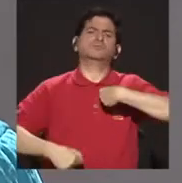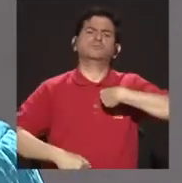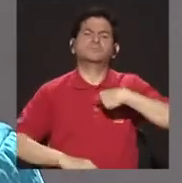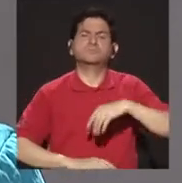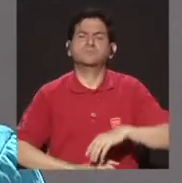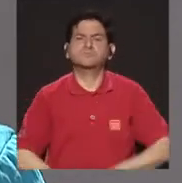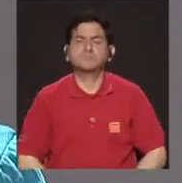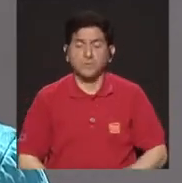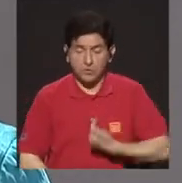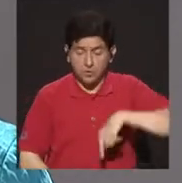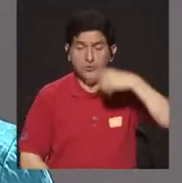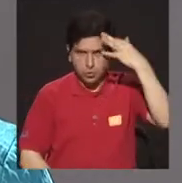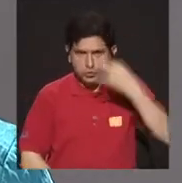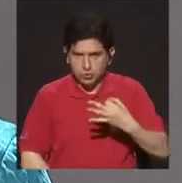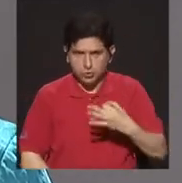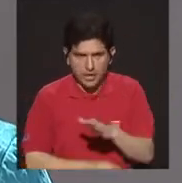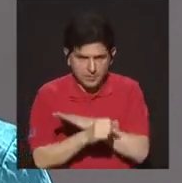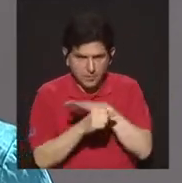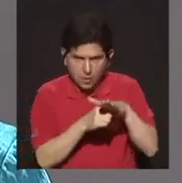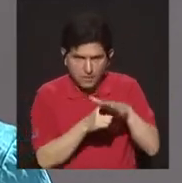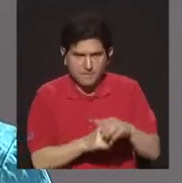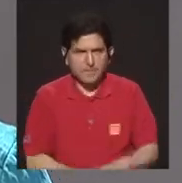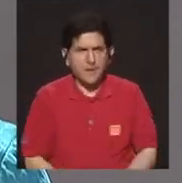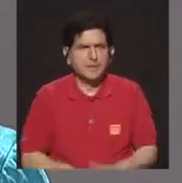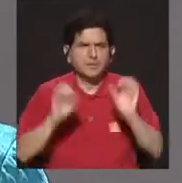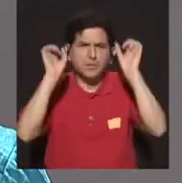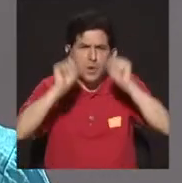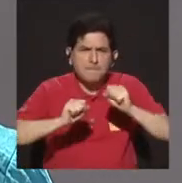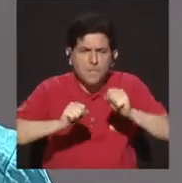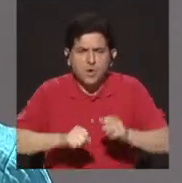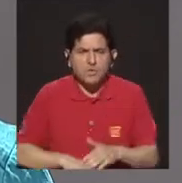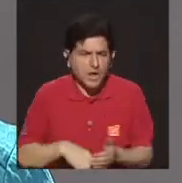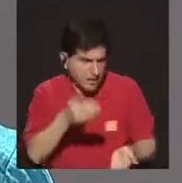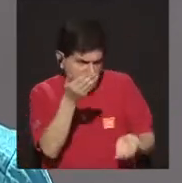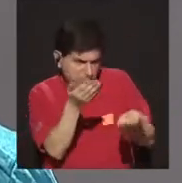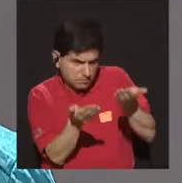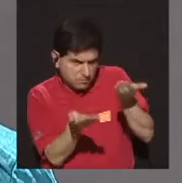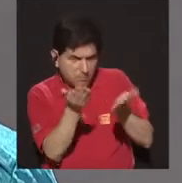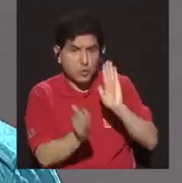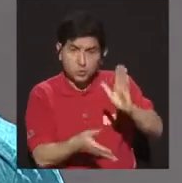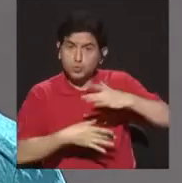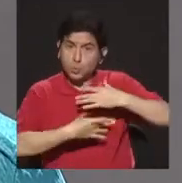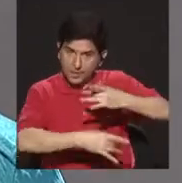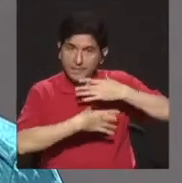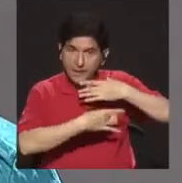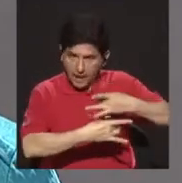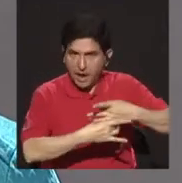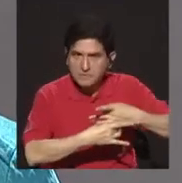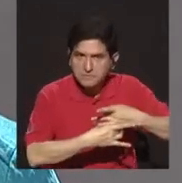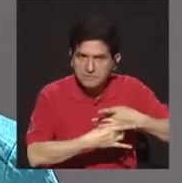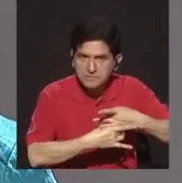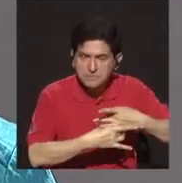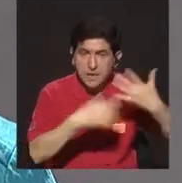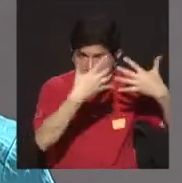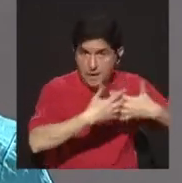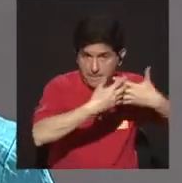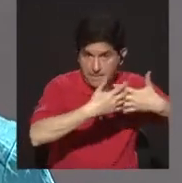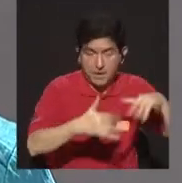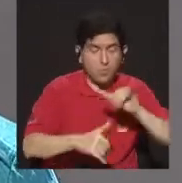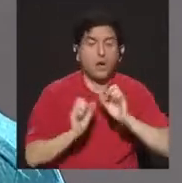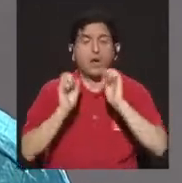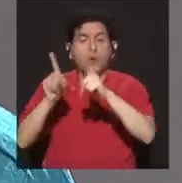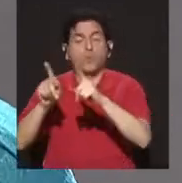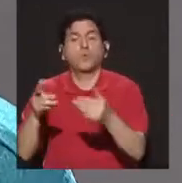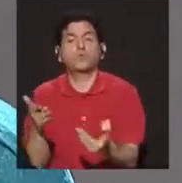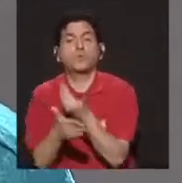creemos completamente que que podemos balancear sus intereses con la posibilidad de